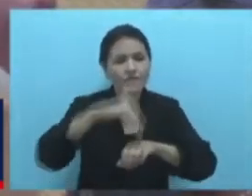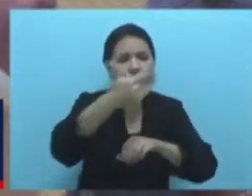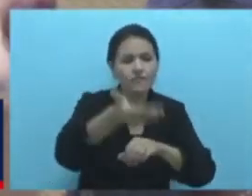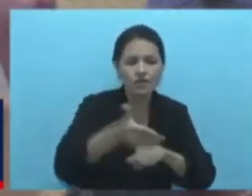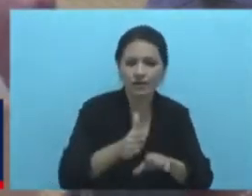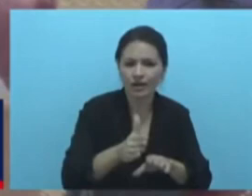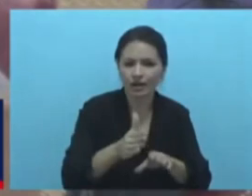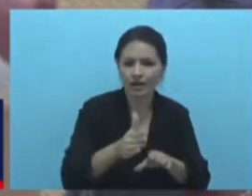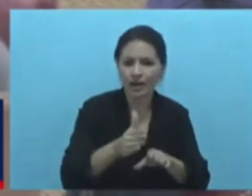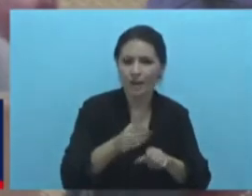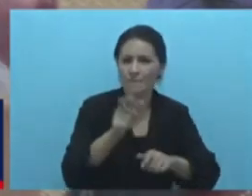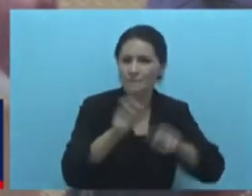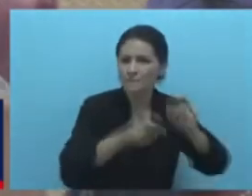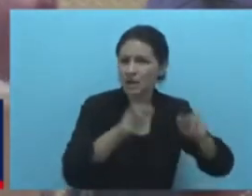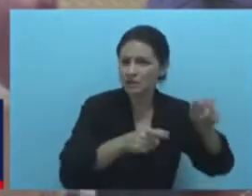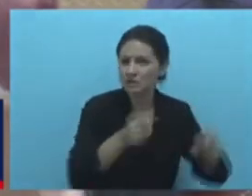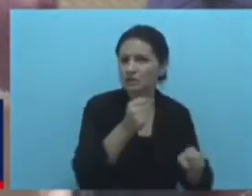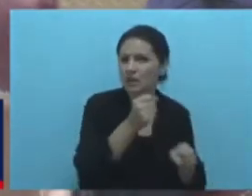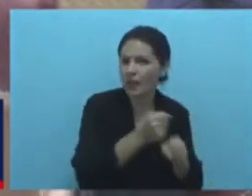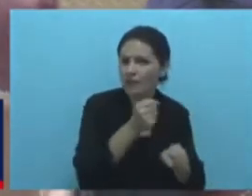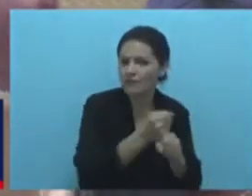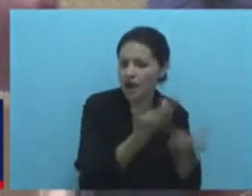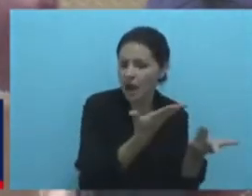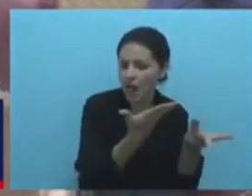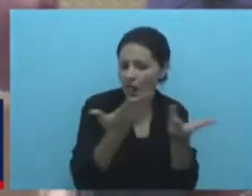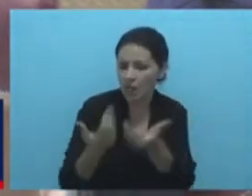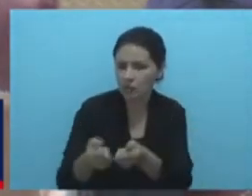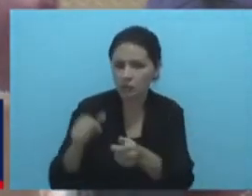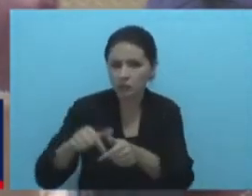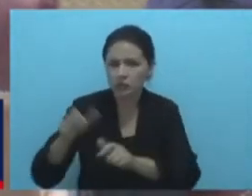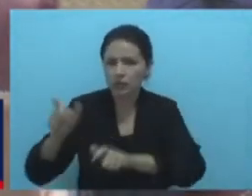que trabaja para el que está dentro